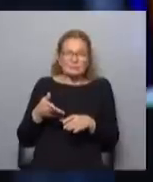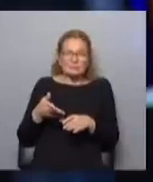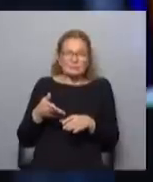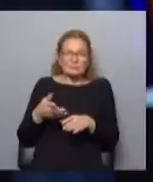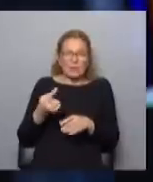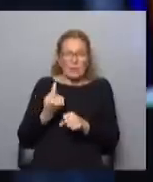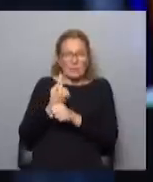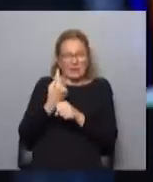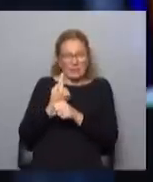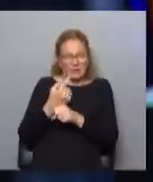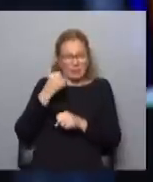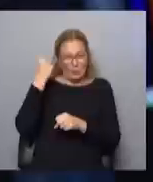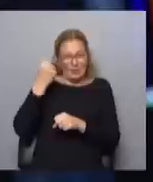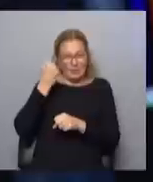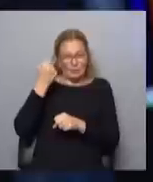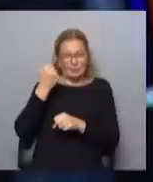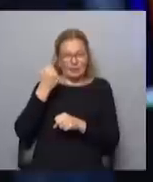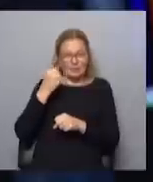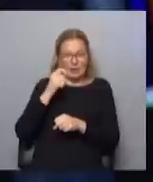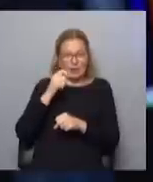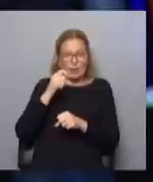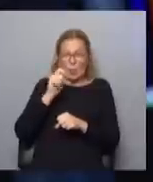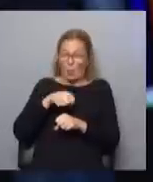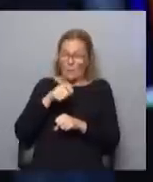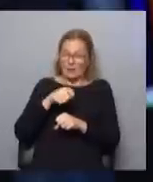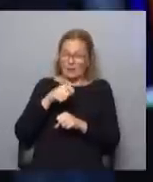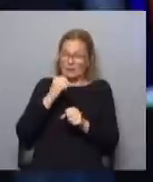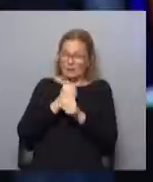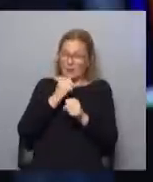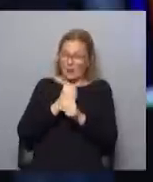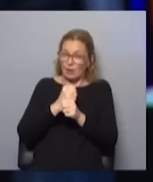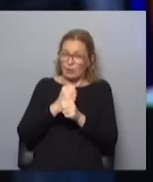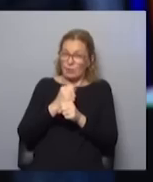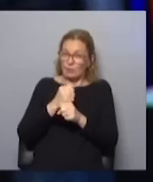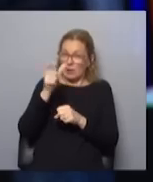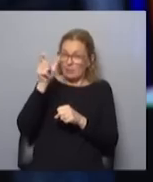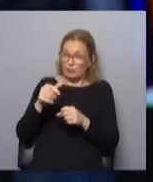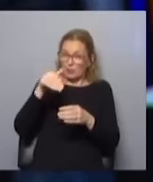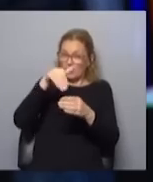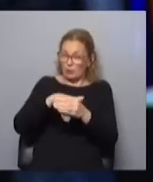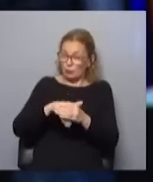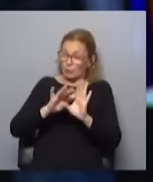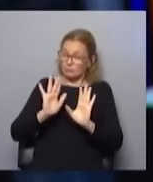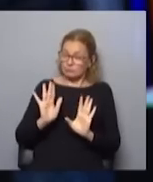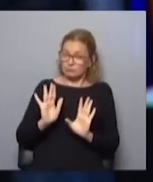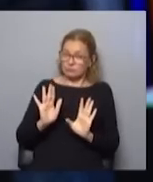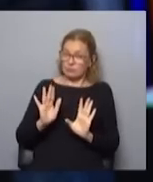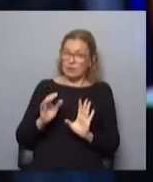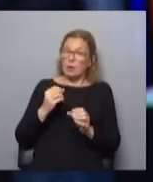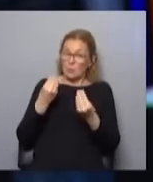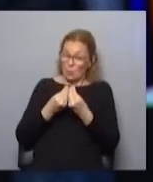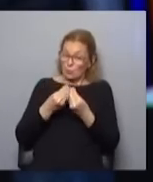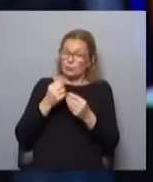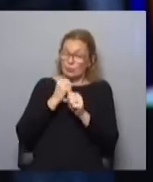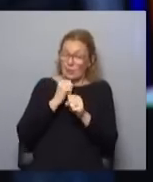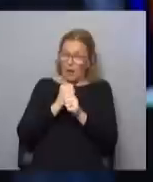lo primero y lo fundamental es cumplir bien la tarea por la cual la gente me voto que bastante tarea tenemos